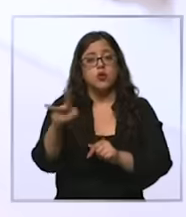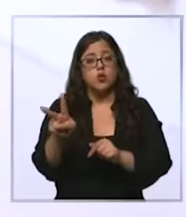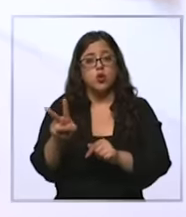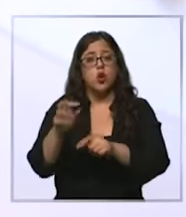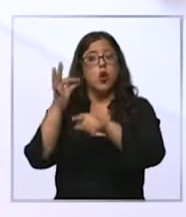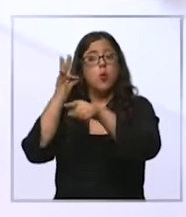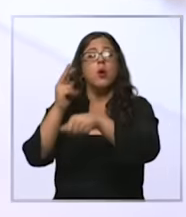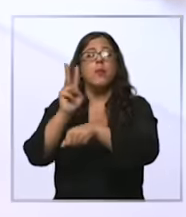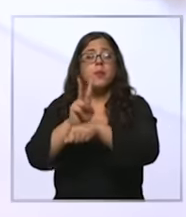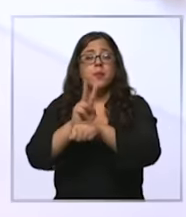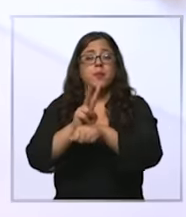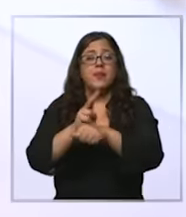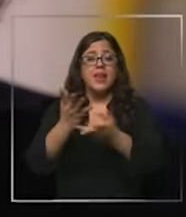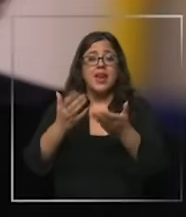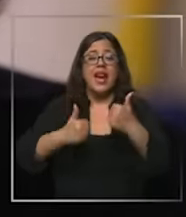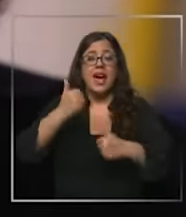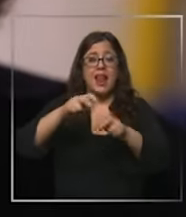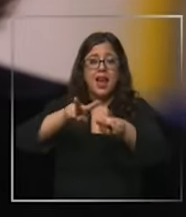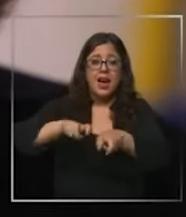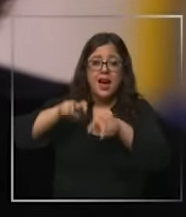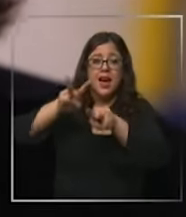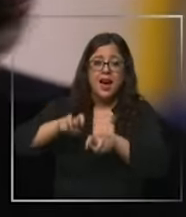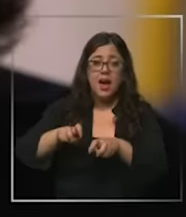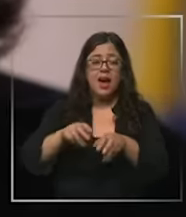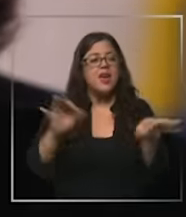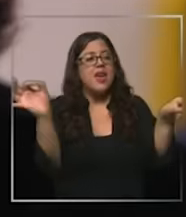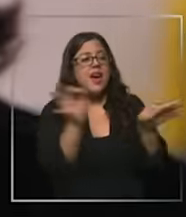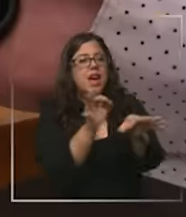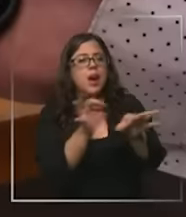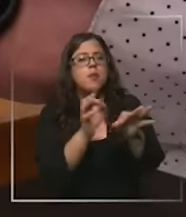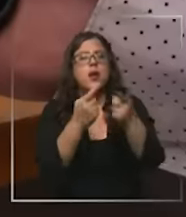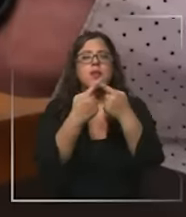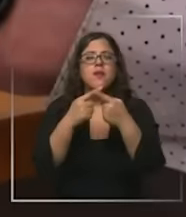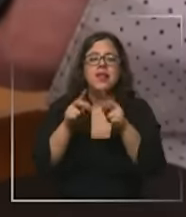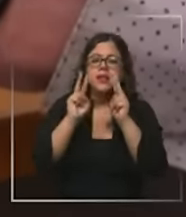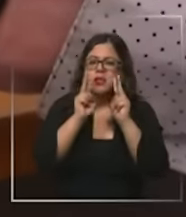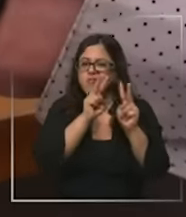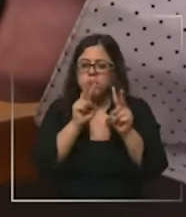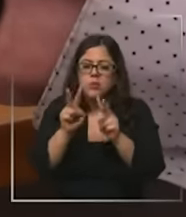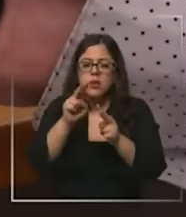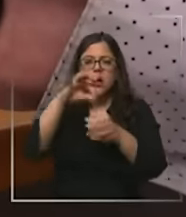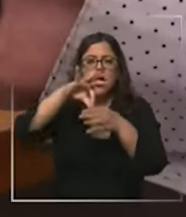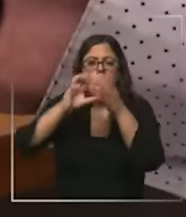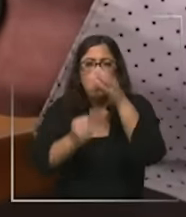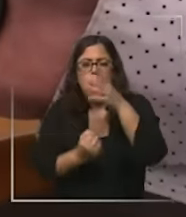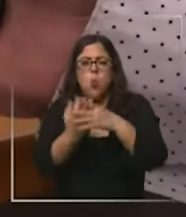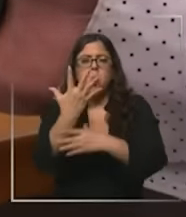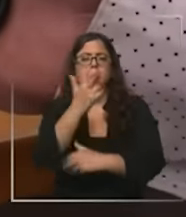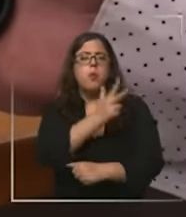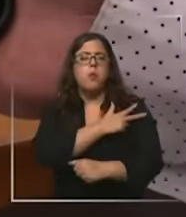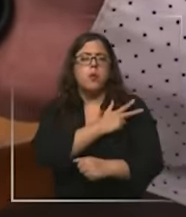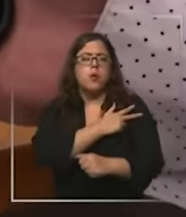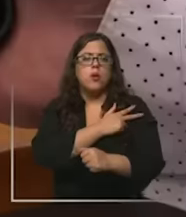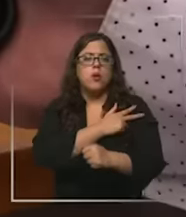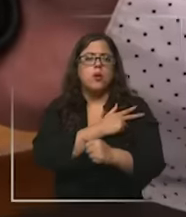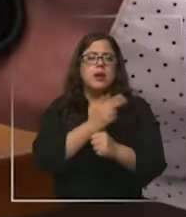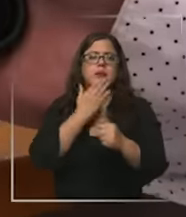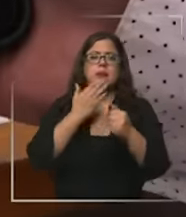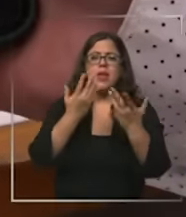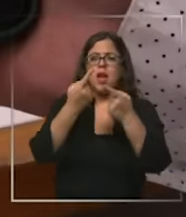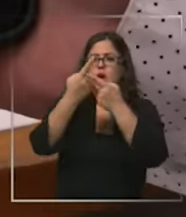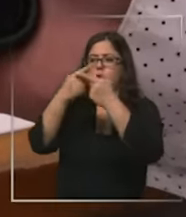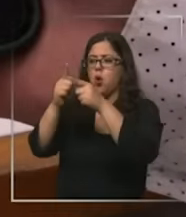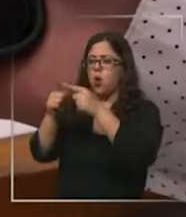académica de agronomía destaca la dificultad que existen para diferenciar las plantas de marihuana entre la vegetación autóctona que crece en la